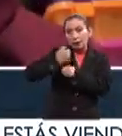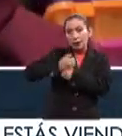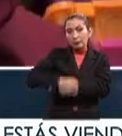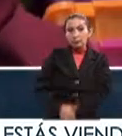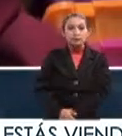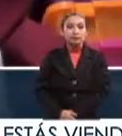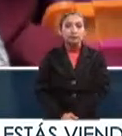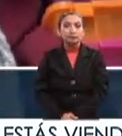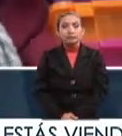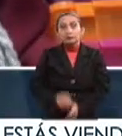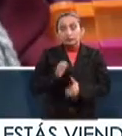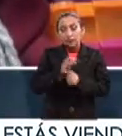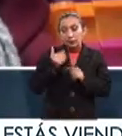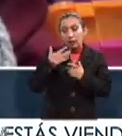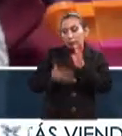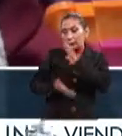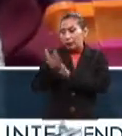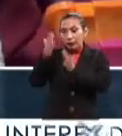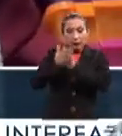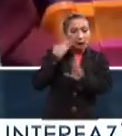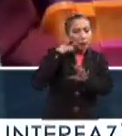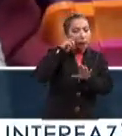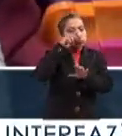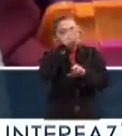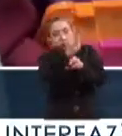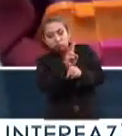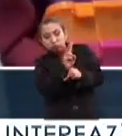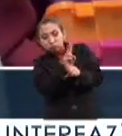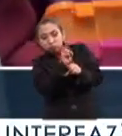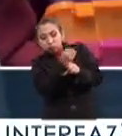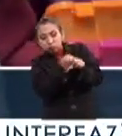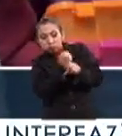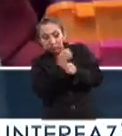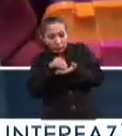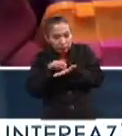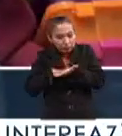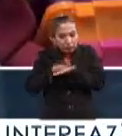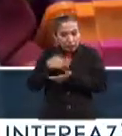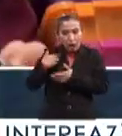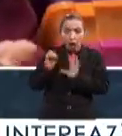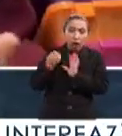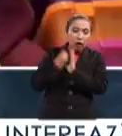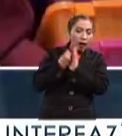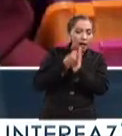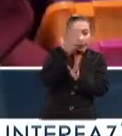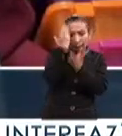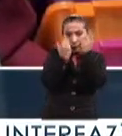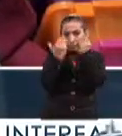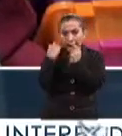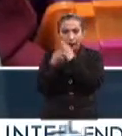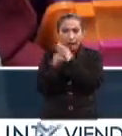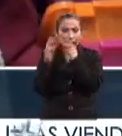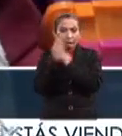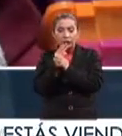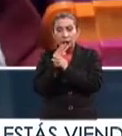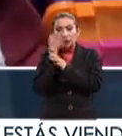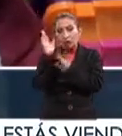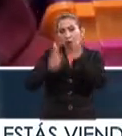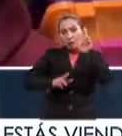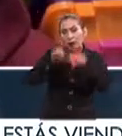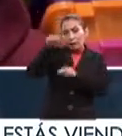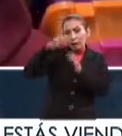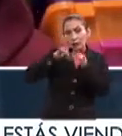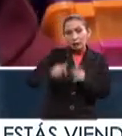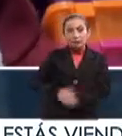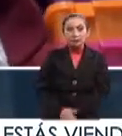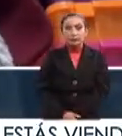primaria. Entonces íbamos a hacer nuestras prácticas e íbamos a tomar clases en las materias de los normalistas de allá